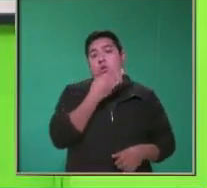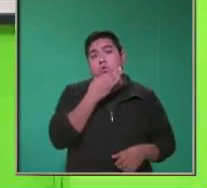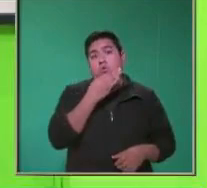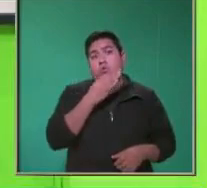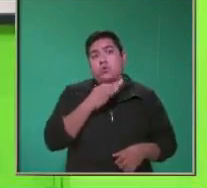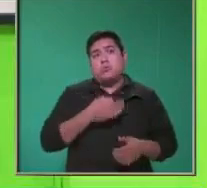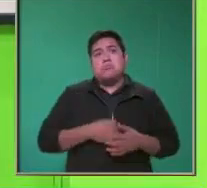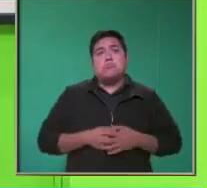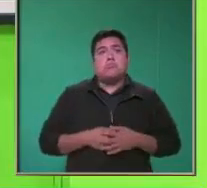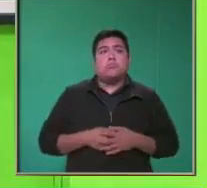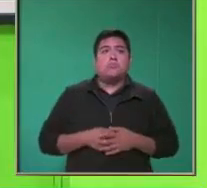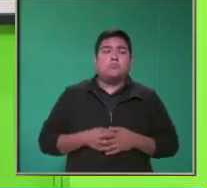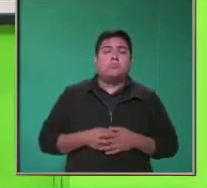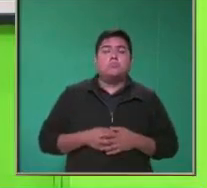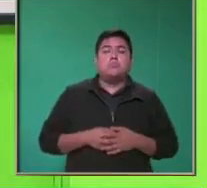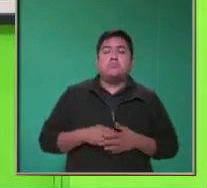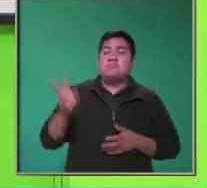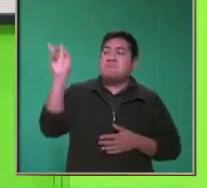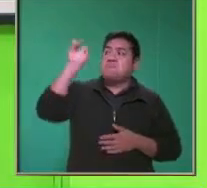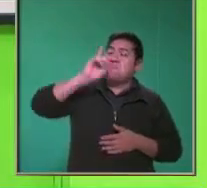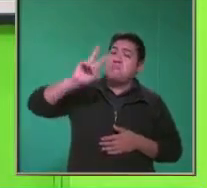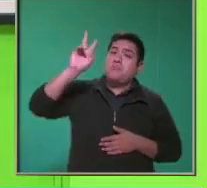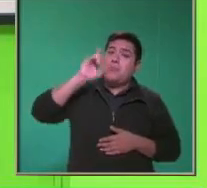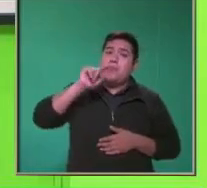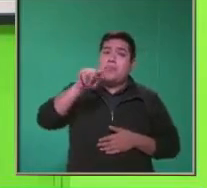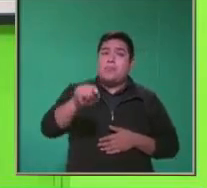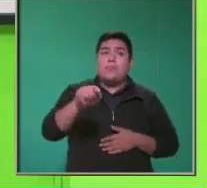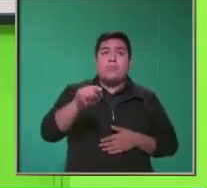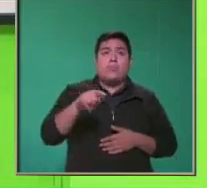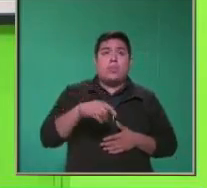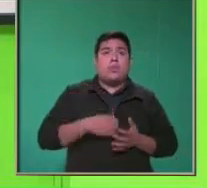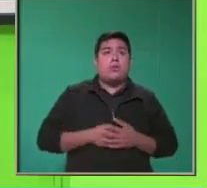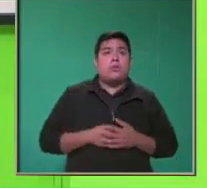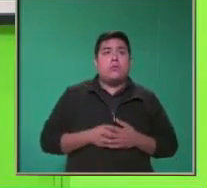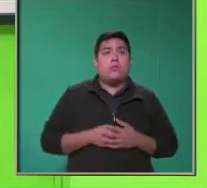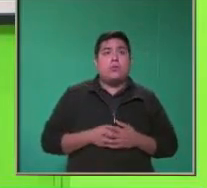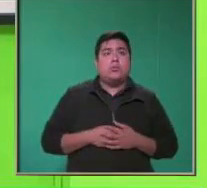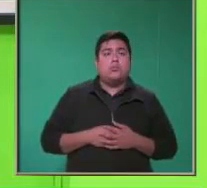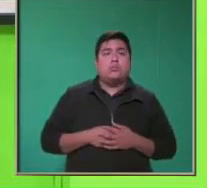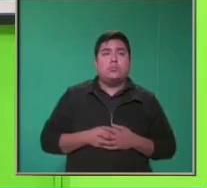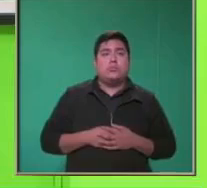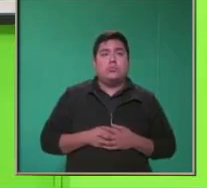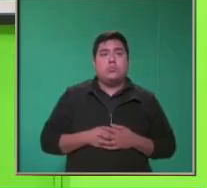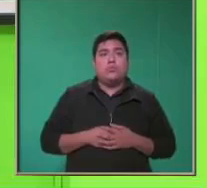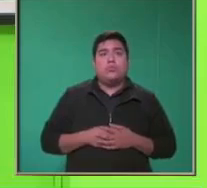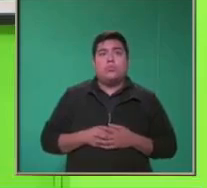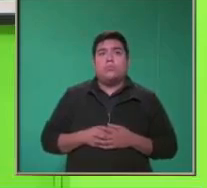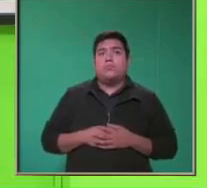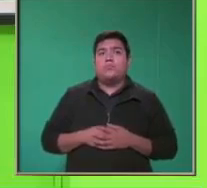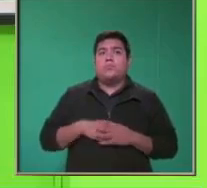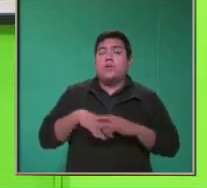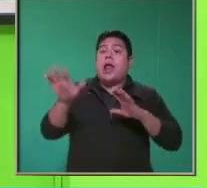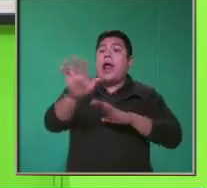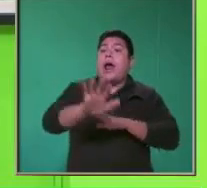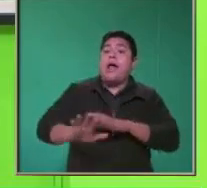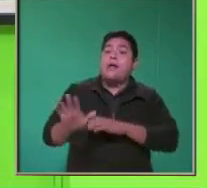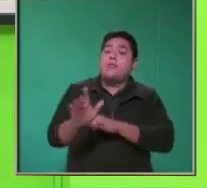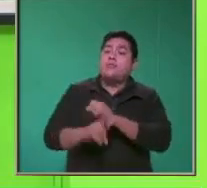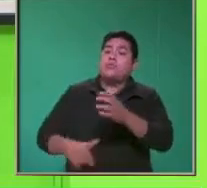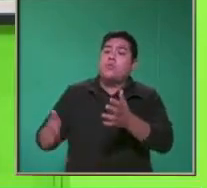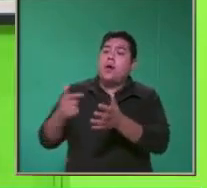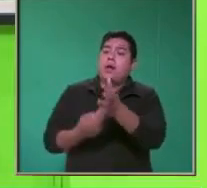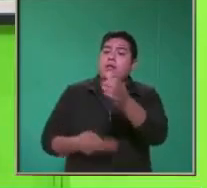pocos segundos para que veas rápidamente por qué la importancia de tener áreas